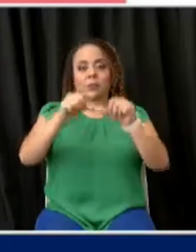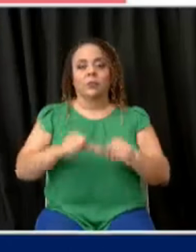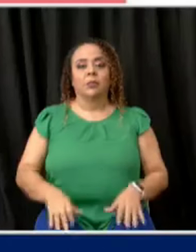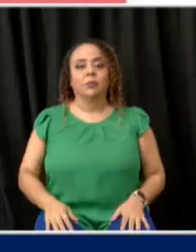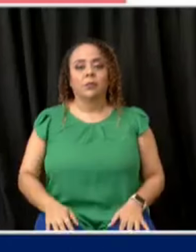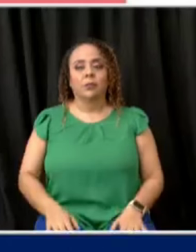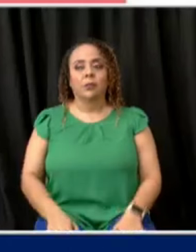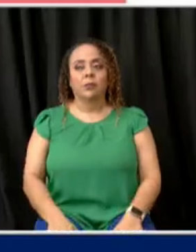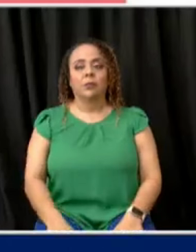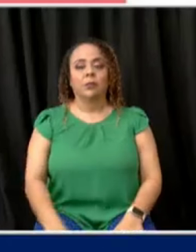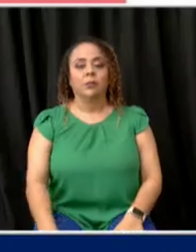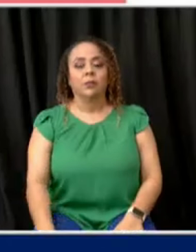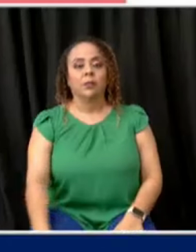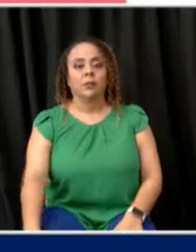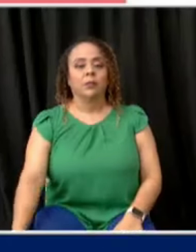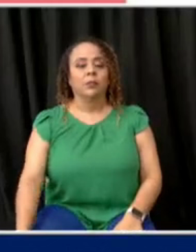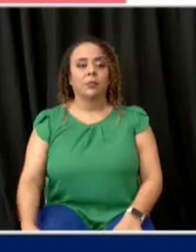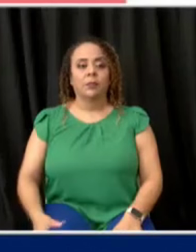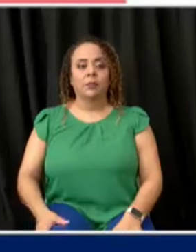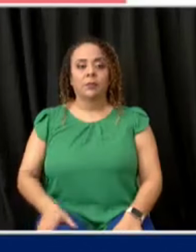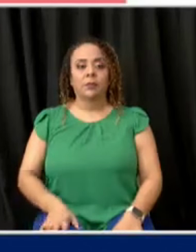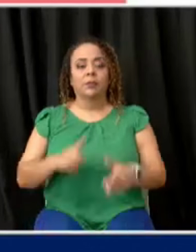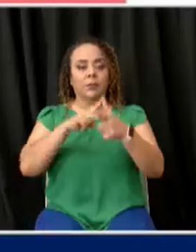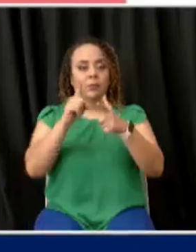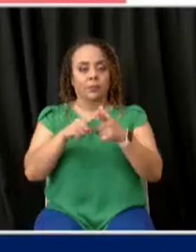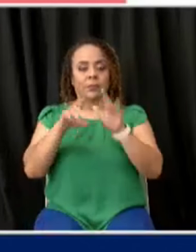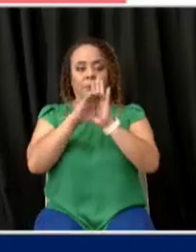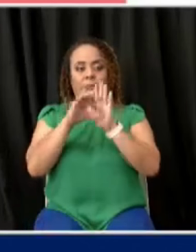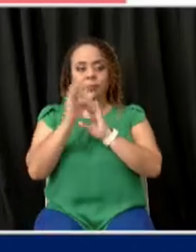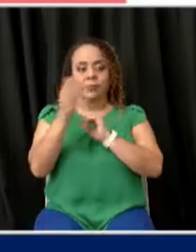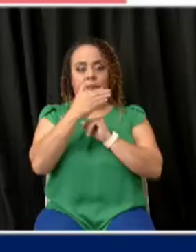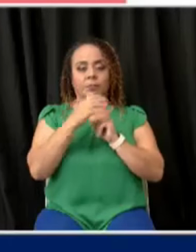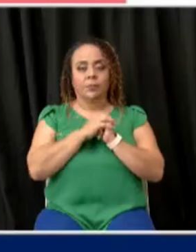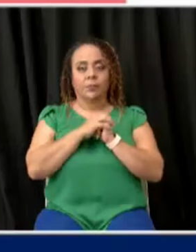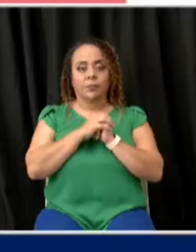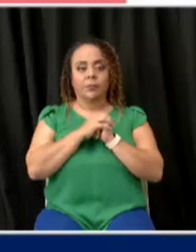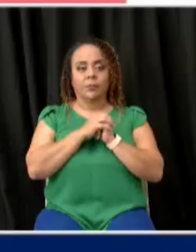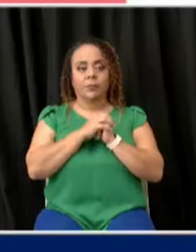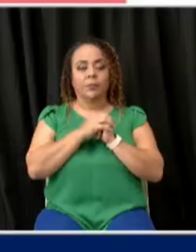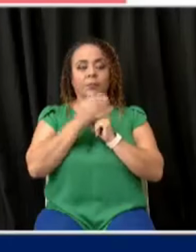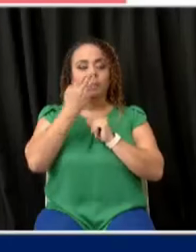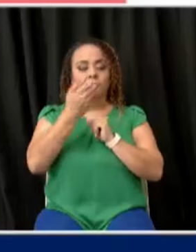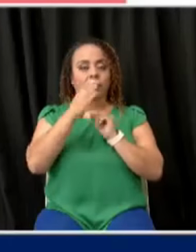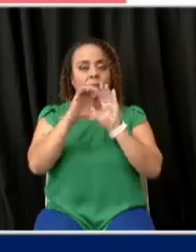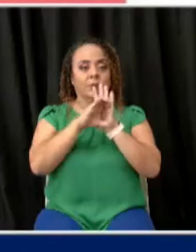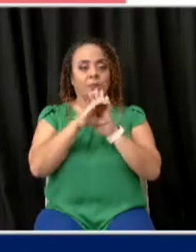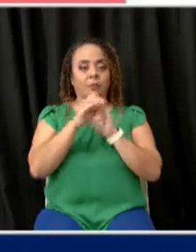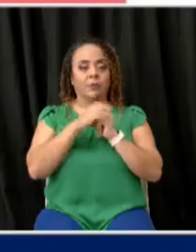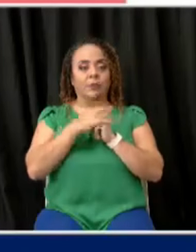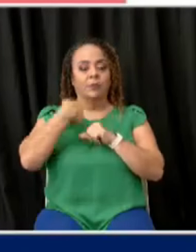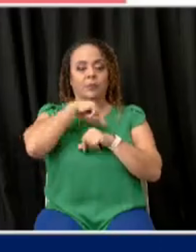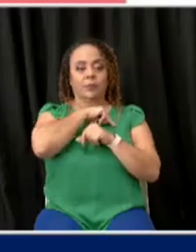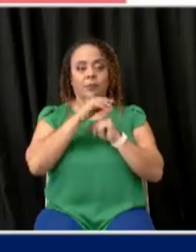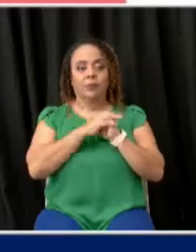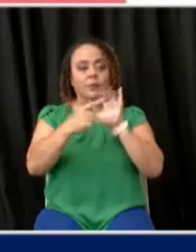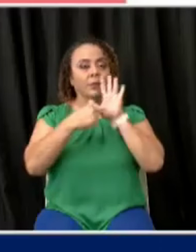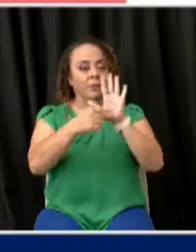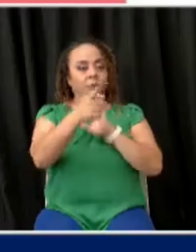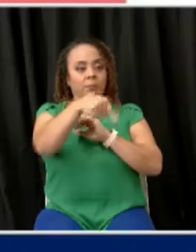Okay. Entonces, y pasemos a la lámina que sigue. En esa lámina nosotros les ponemos a